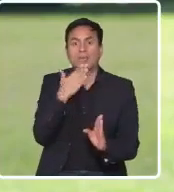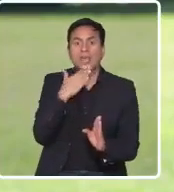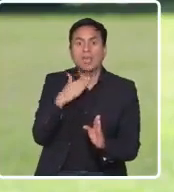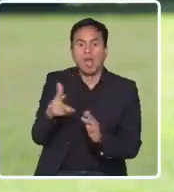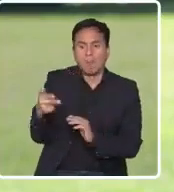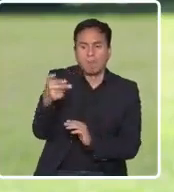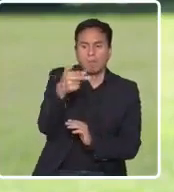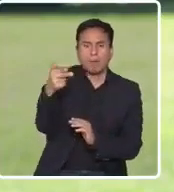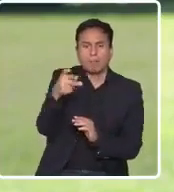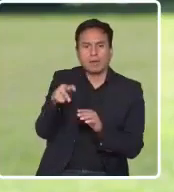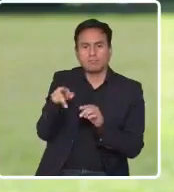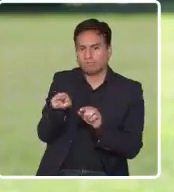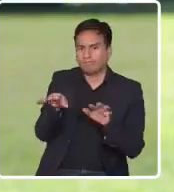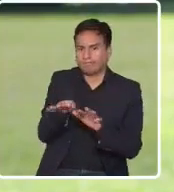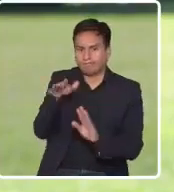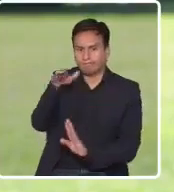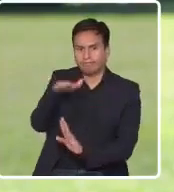fuego.